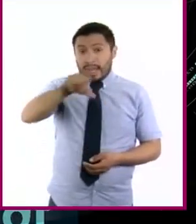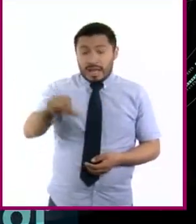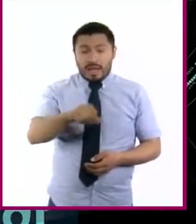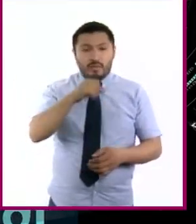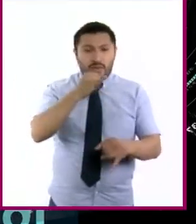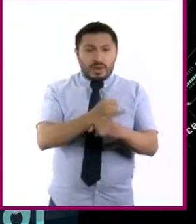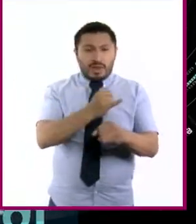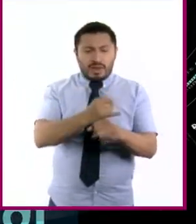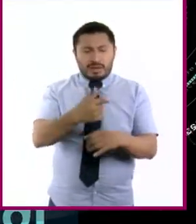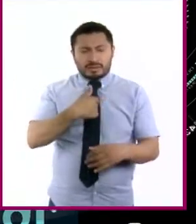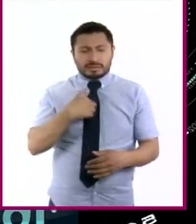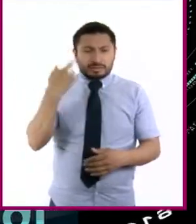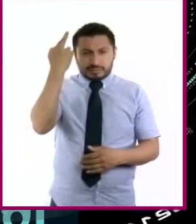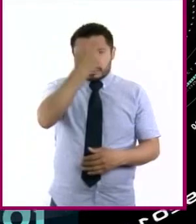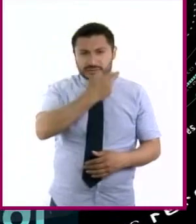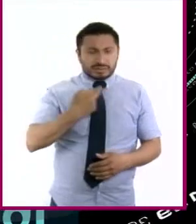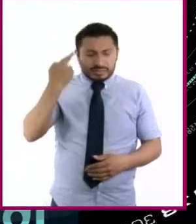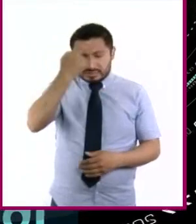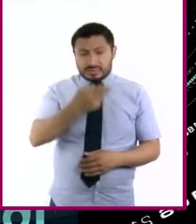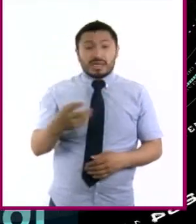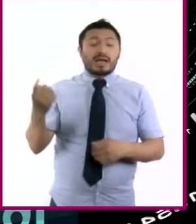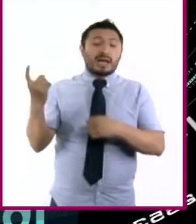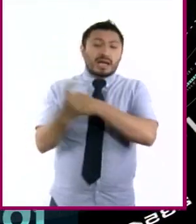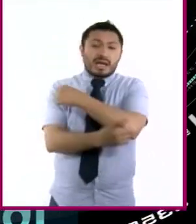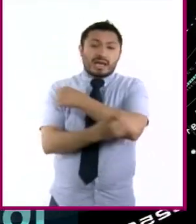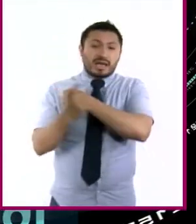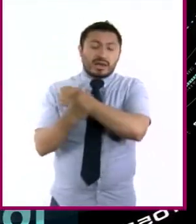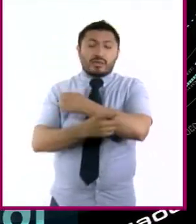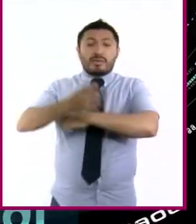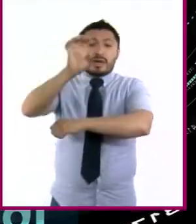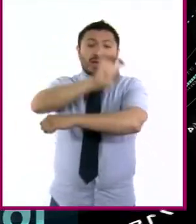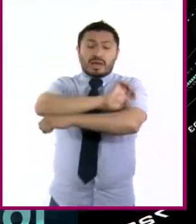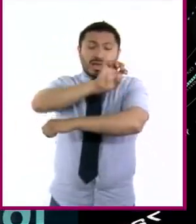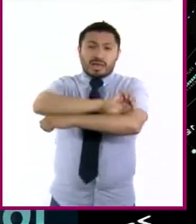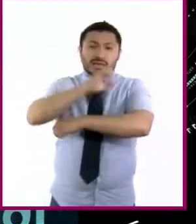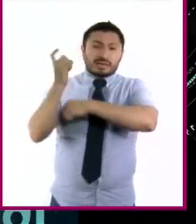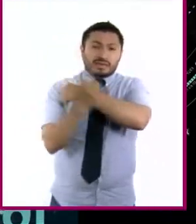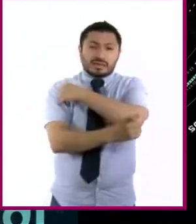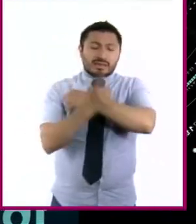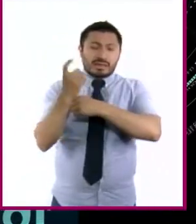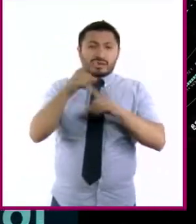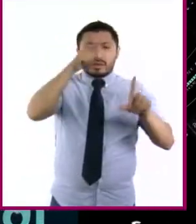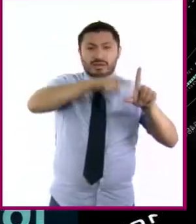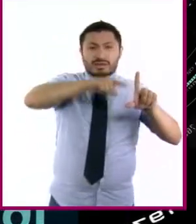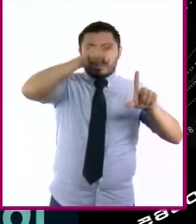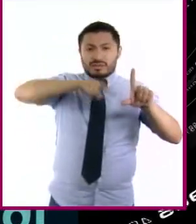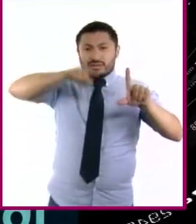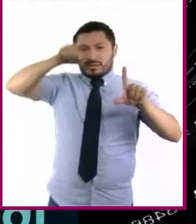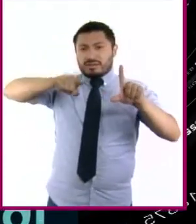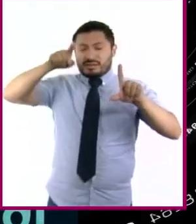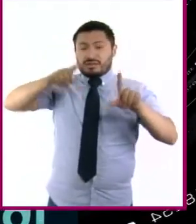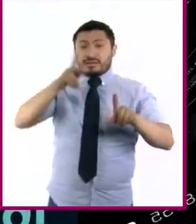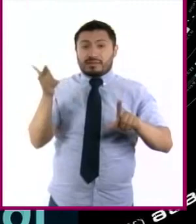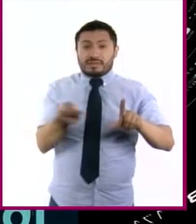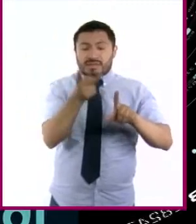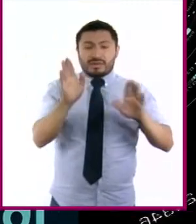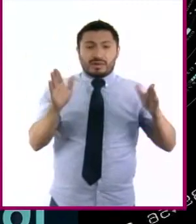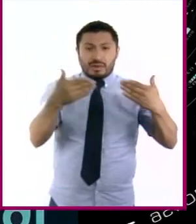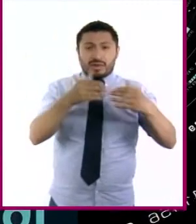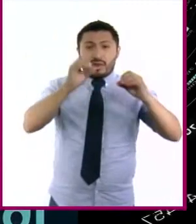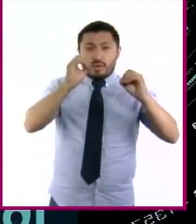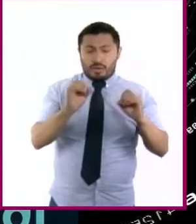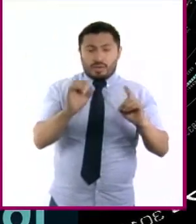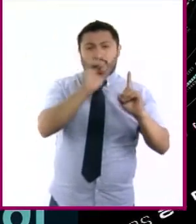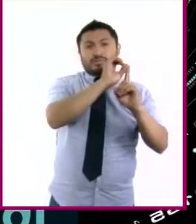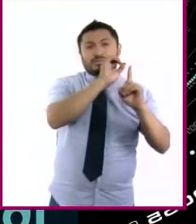plataforma me va a generar gráficas si son preguntas de carácter cerrado, o va a presentar de manera